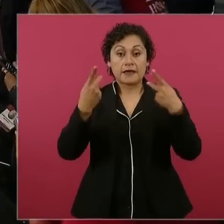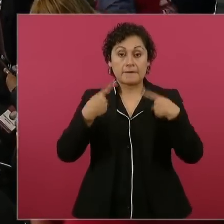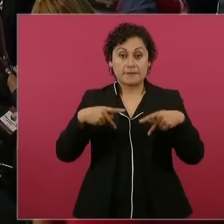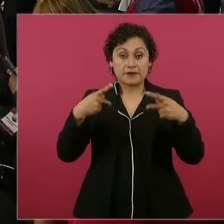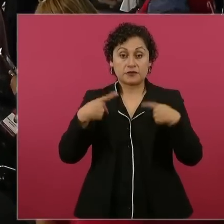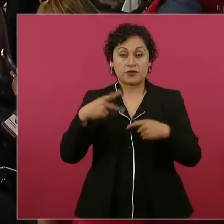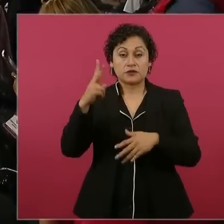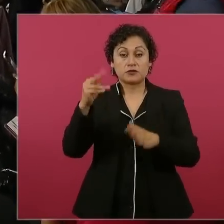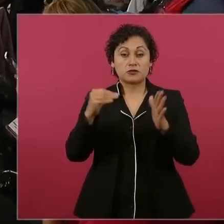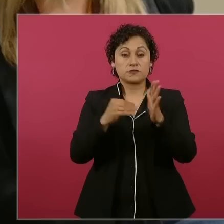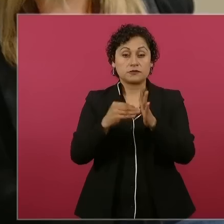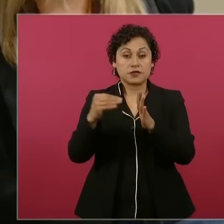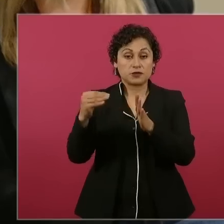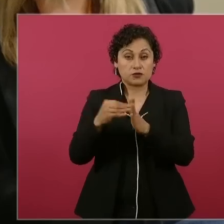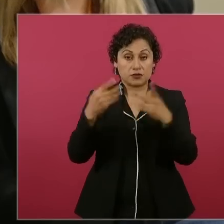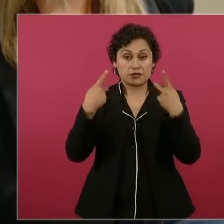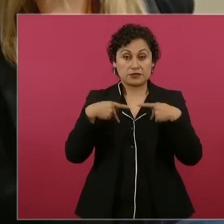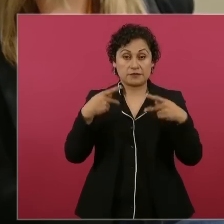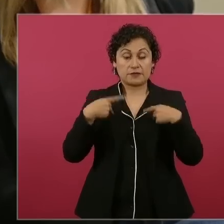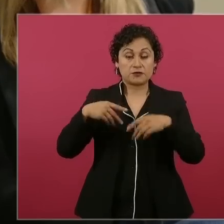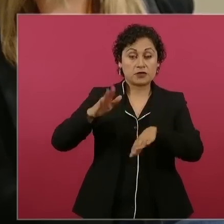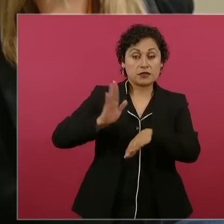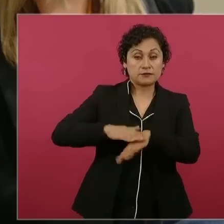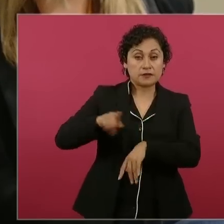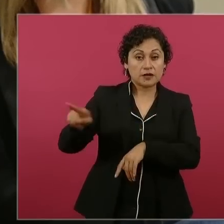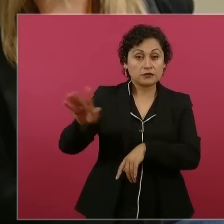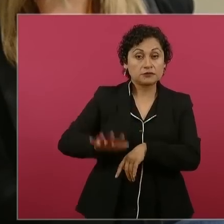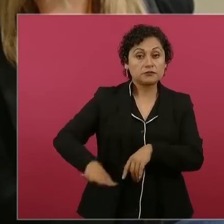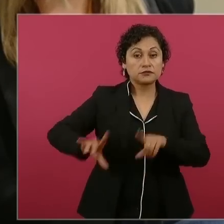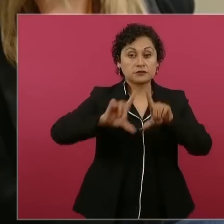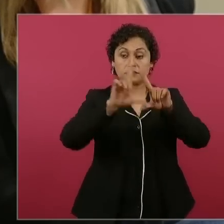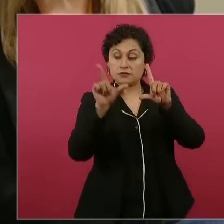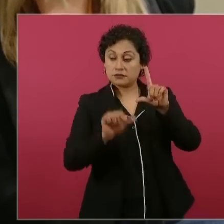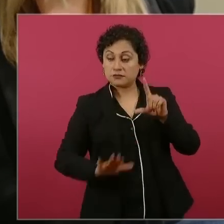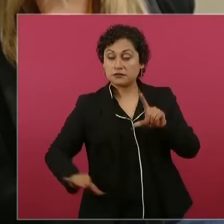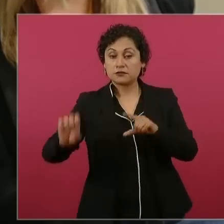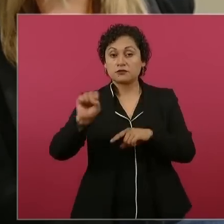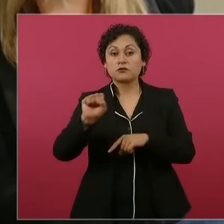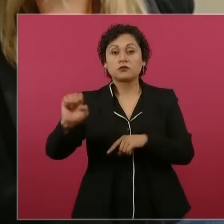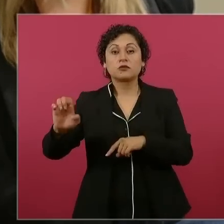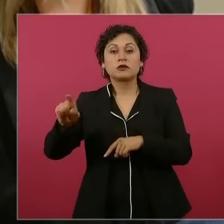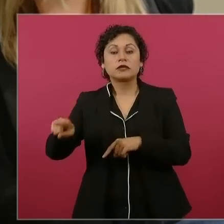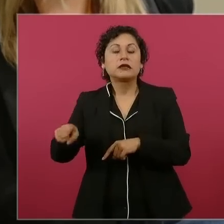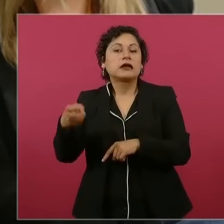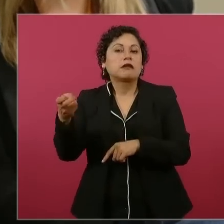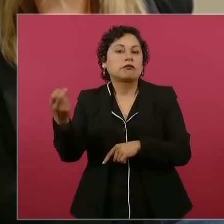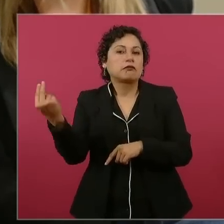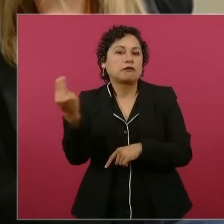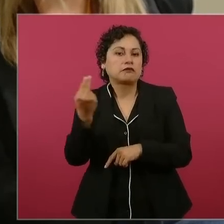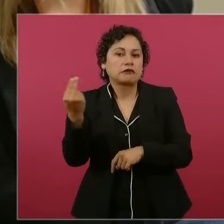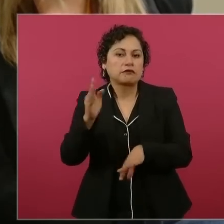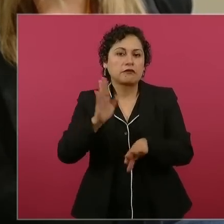península. Esto requerirá el mismo volumen de agua que actualmente se explota y esto puede derivar en